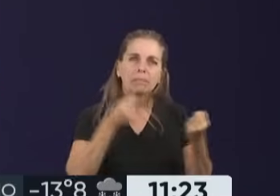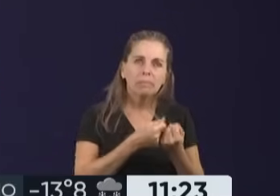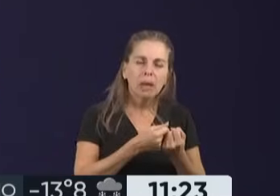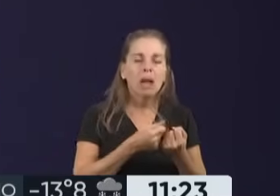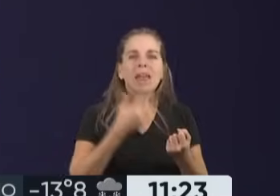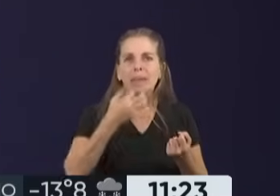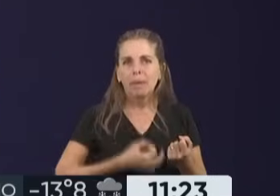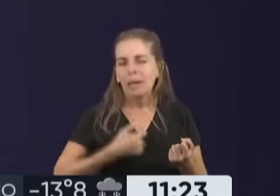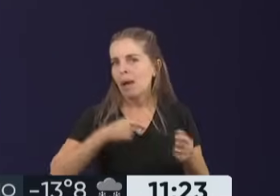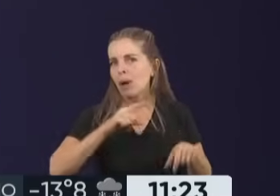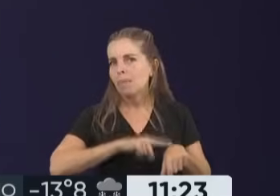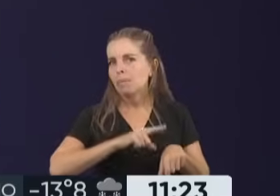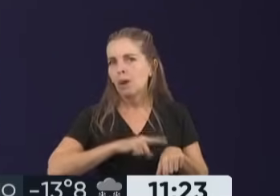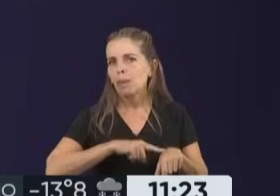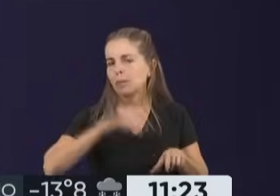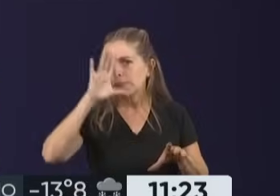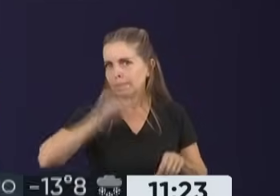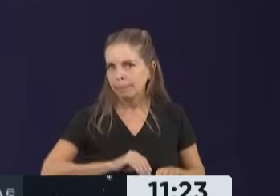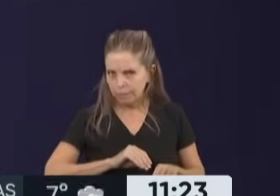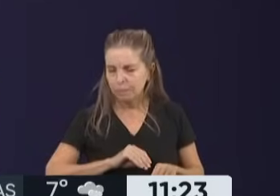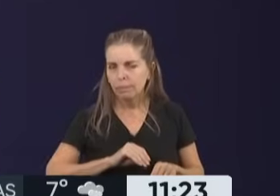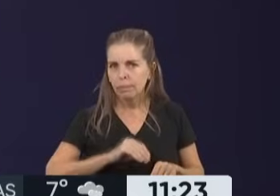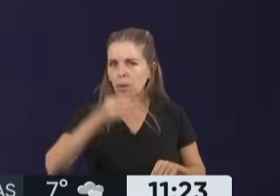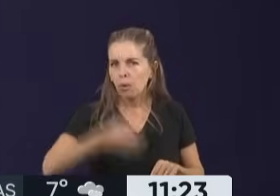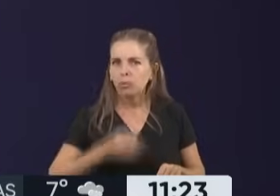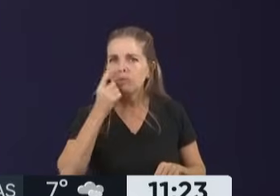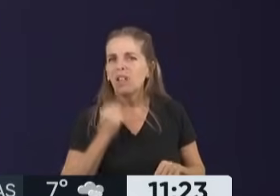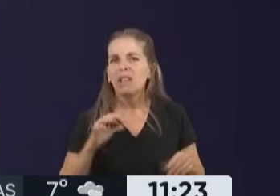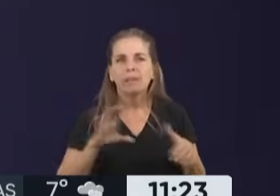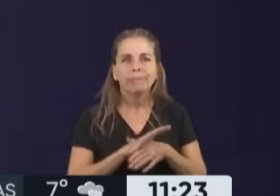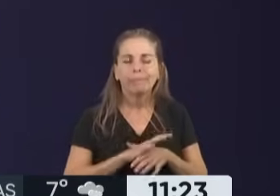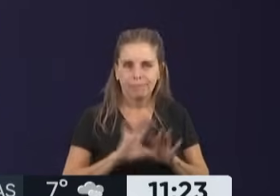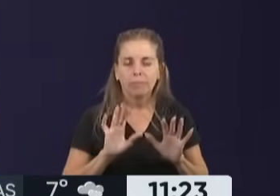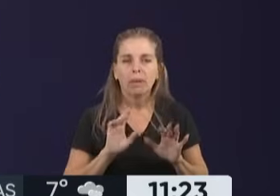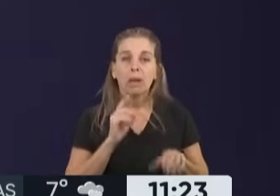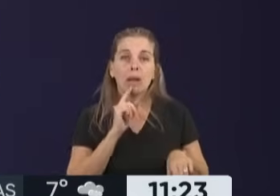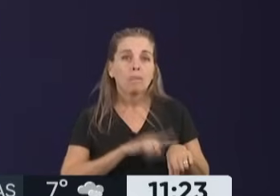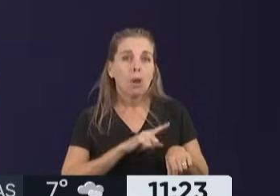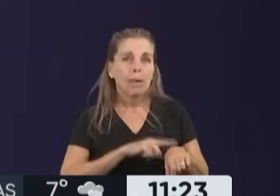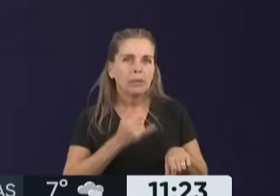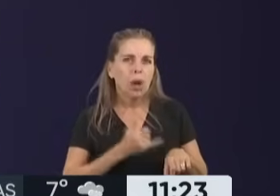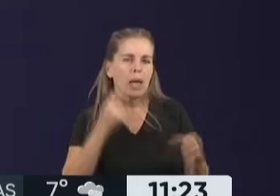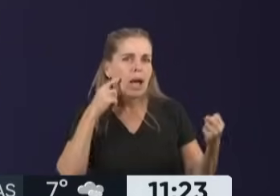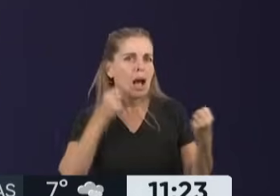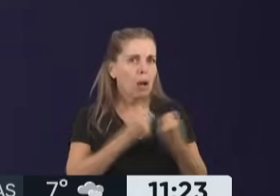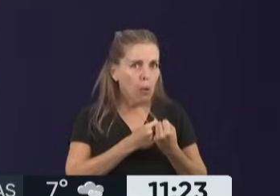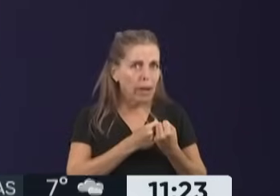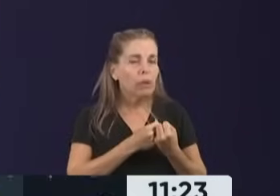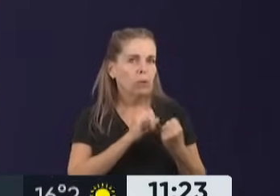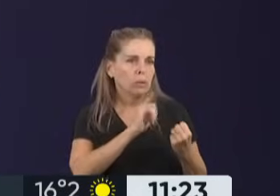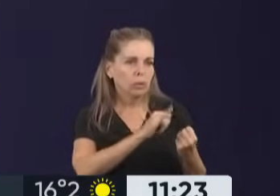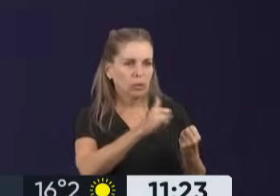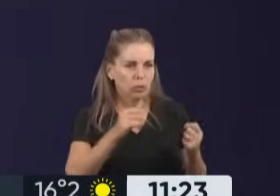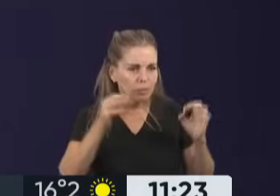verdad es que ahora no tengo en mente la fecha exacta, pero cuando hay acuerdos, en este caso se transfiere lo